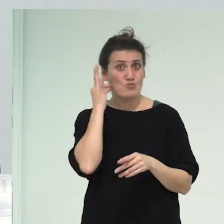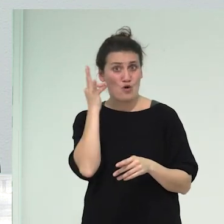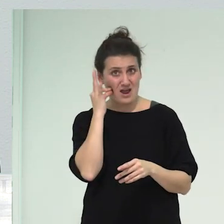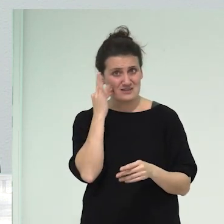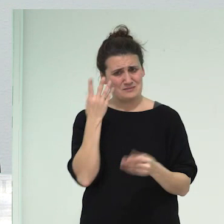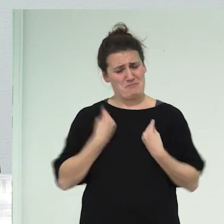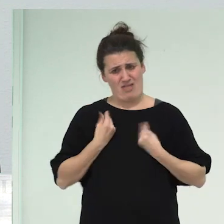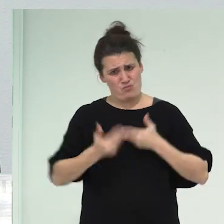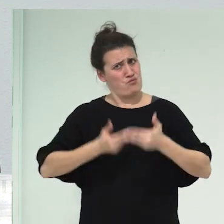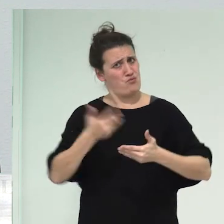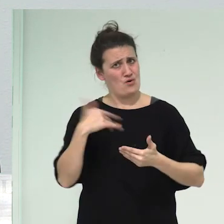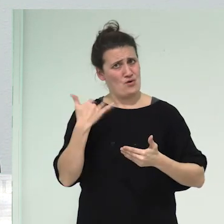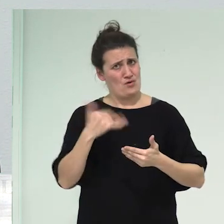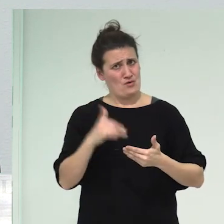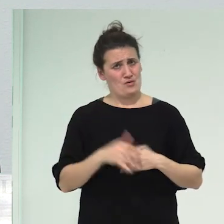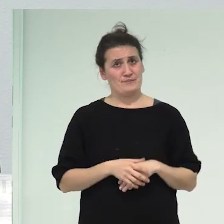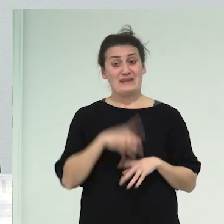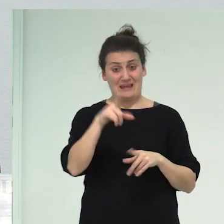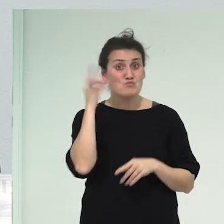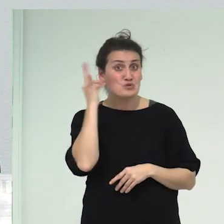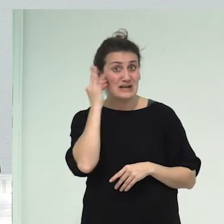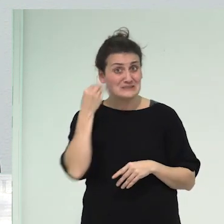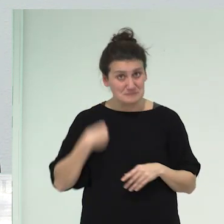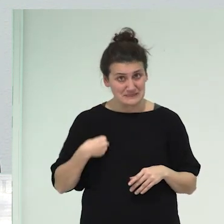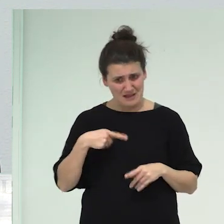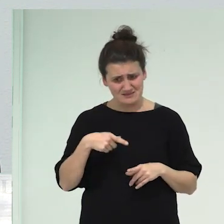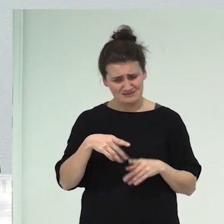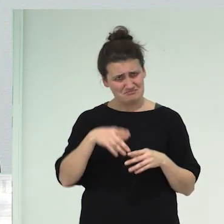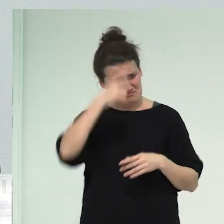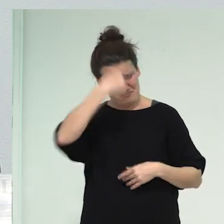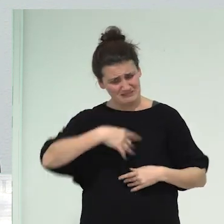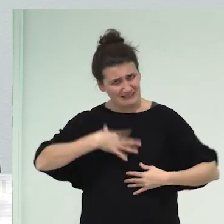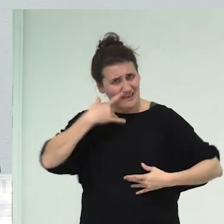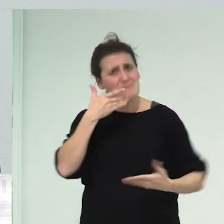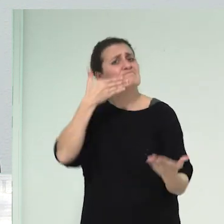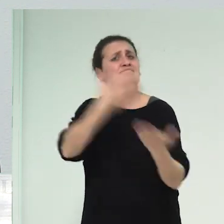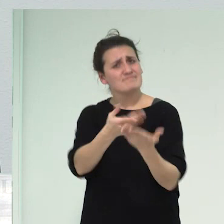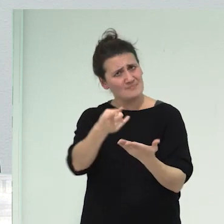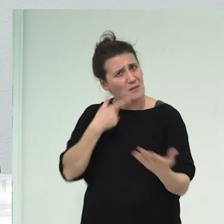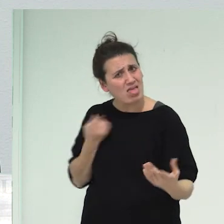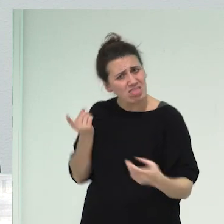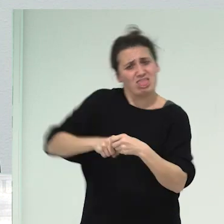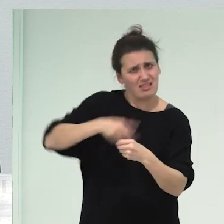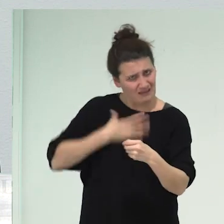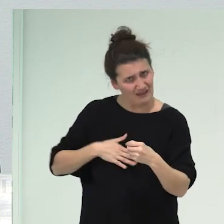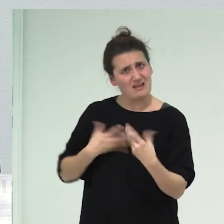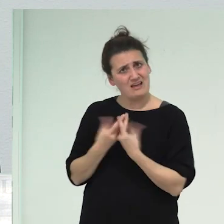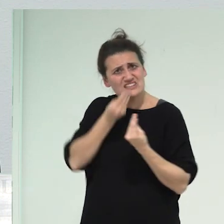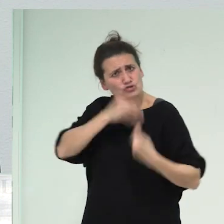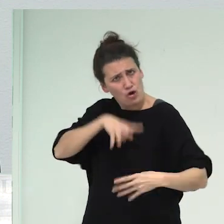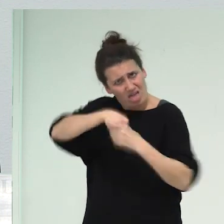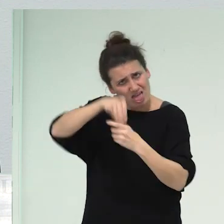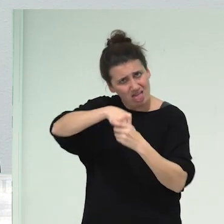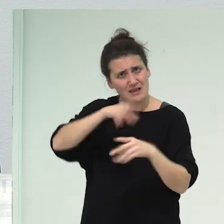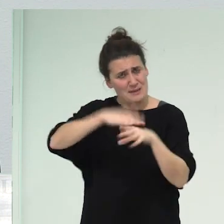mundo. Y esas mujeres son los sujetos que reclaman, ¿no?, ser parte de la historia y de la memoria,